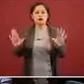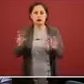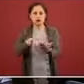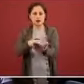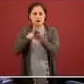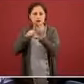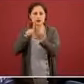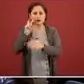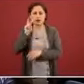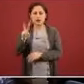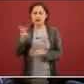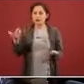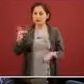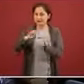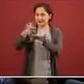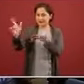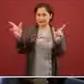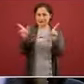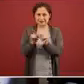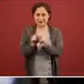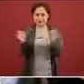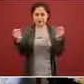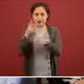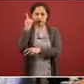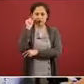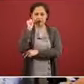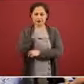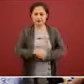gracias, me parece que ahí terminamos. Gracias, nos vemos mañana.